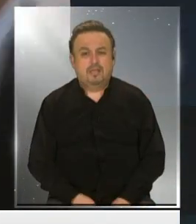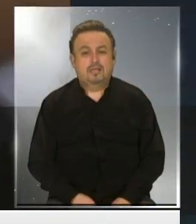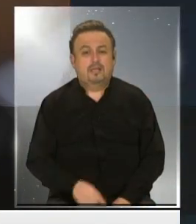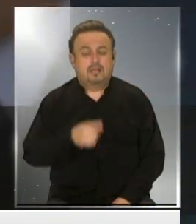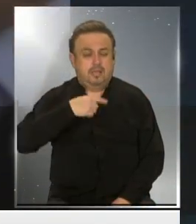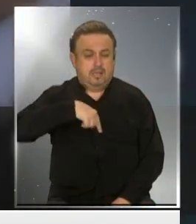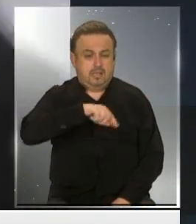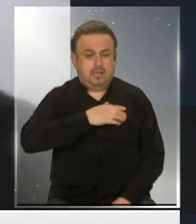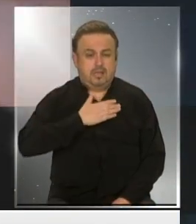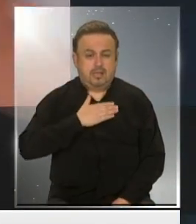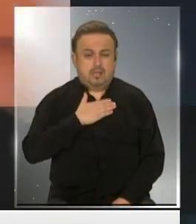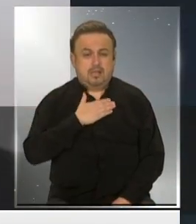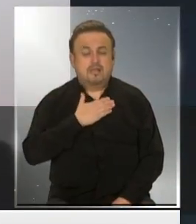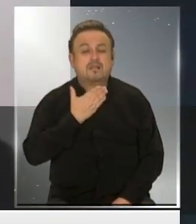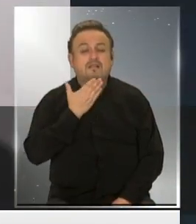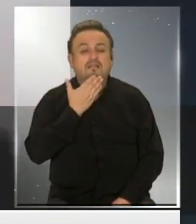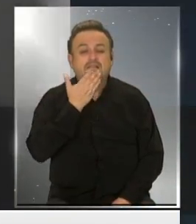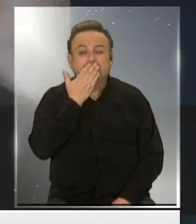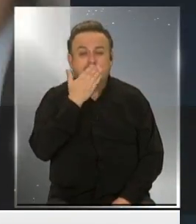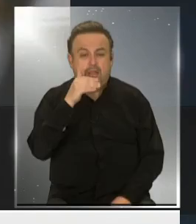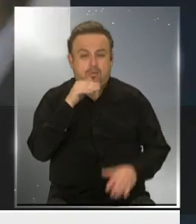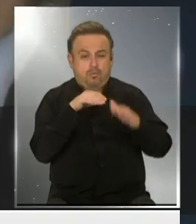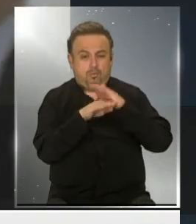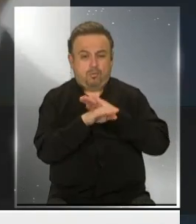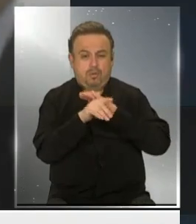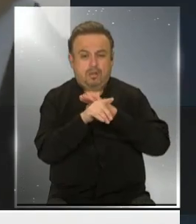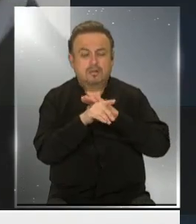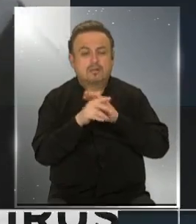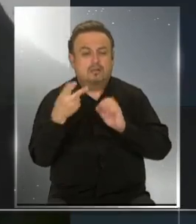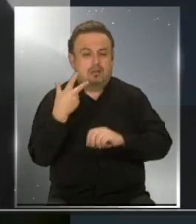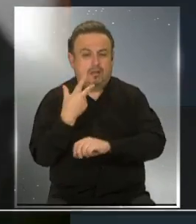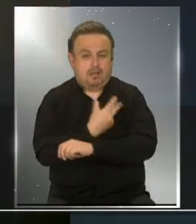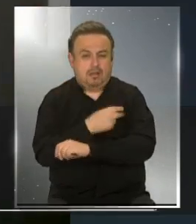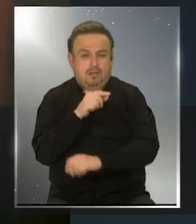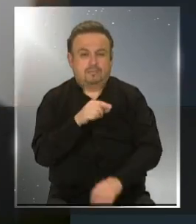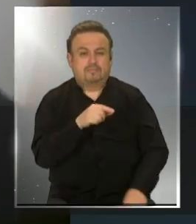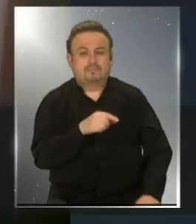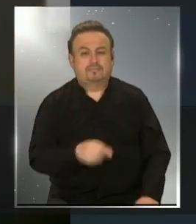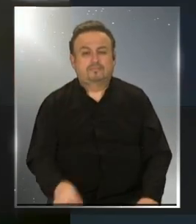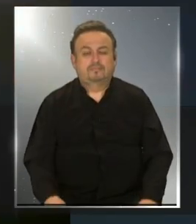nuestros refrigeradores donde tenemos guardada la vacuna.